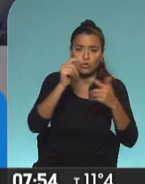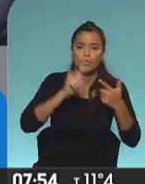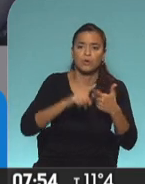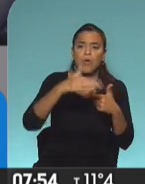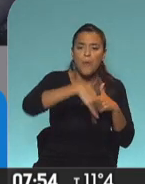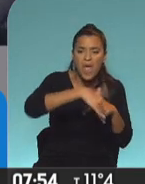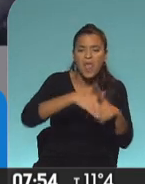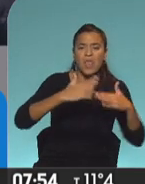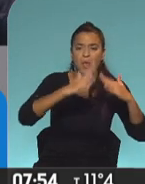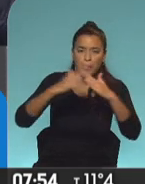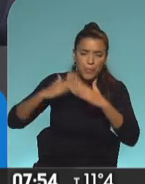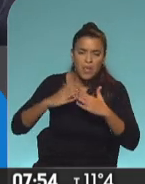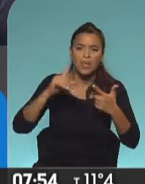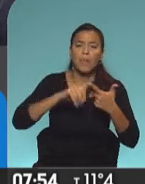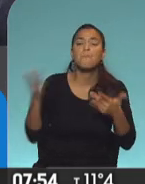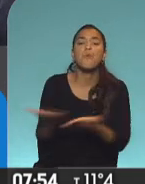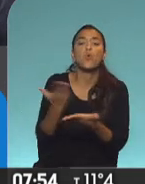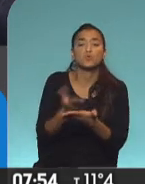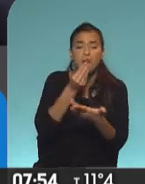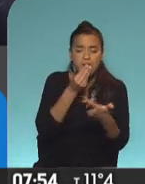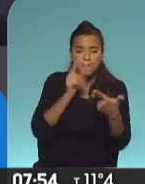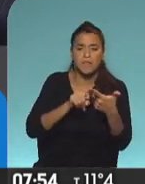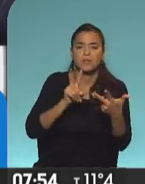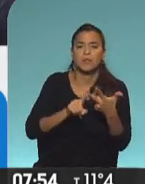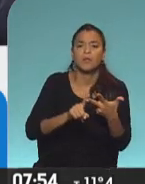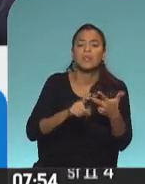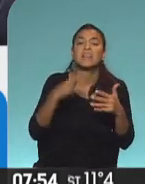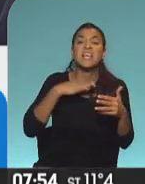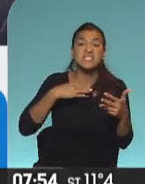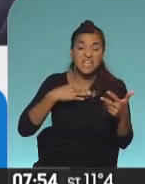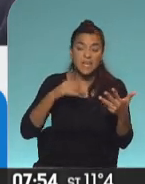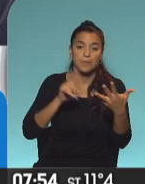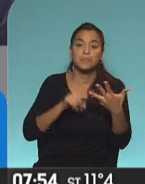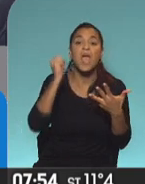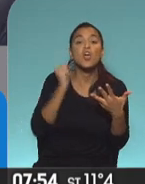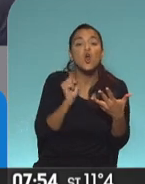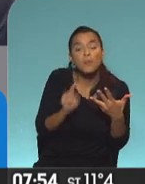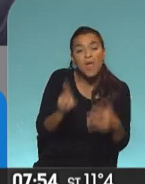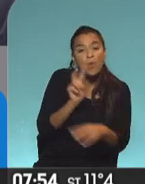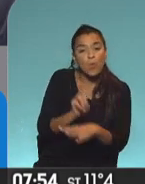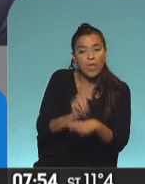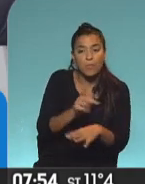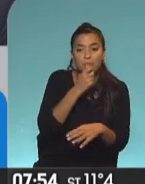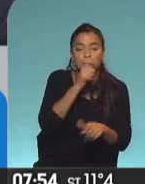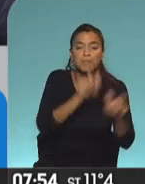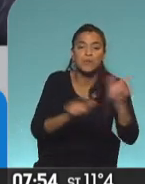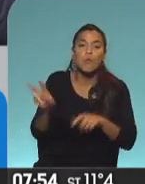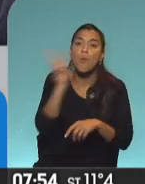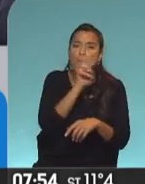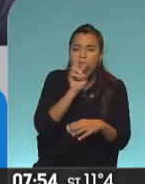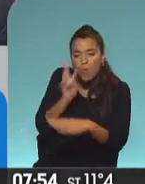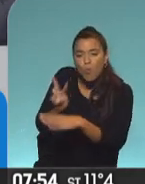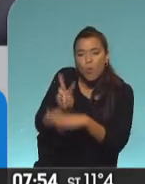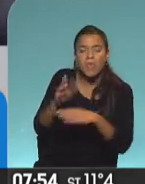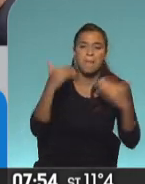vereda, vivienda, infraestructura básica, por la producción de alimentos, por el textil, por la economía del cuidado, que son las personas, en especial las mujeres que